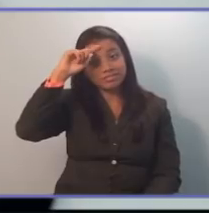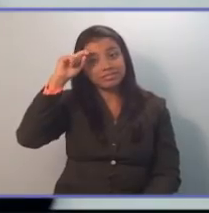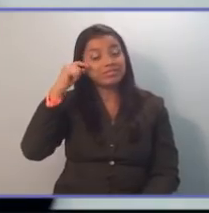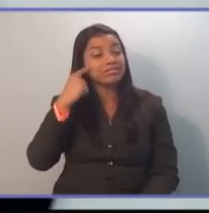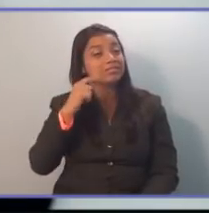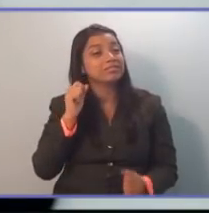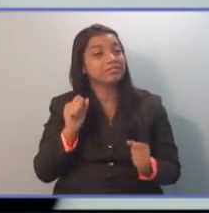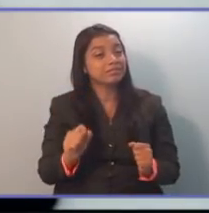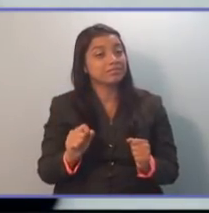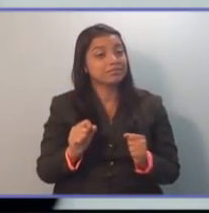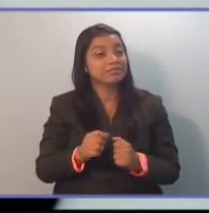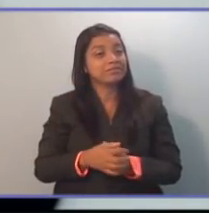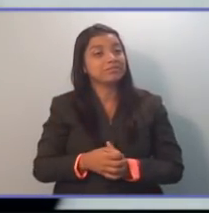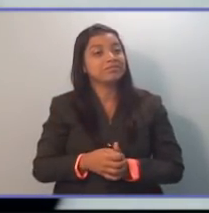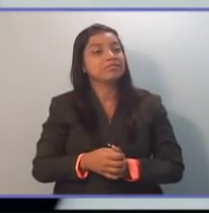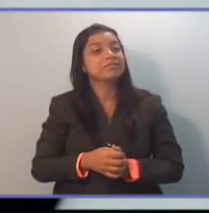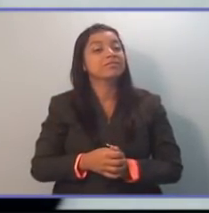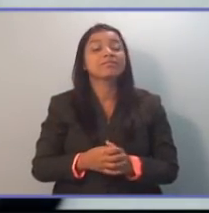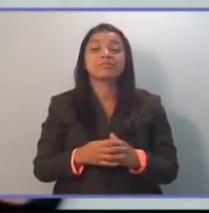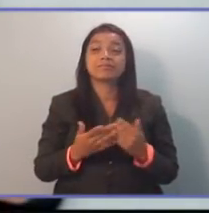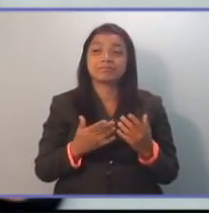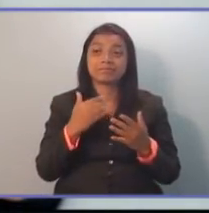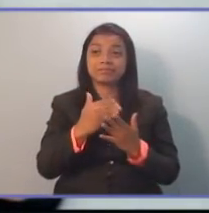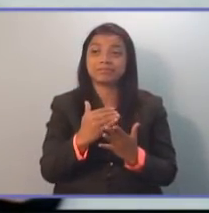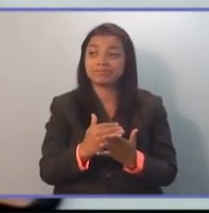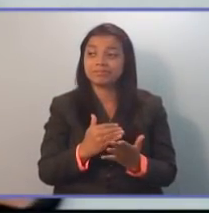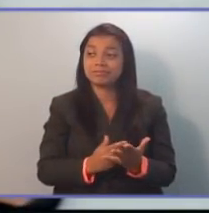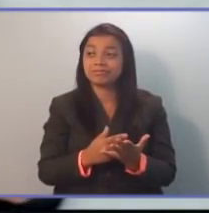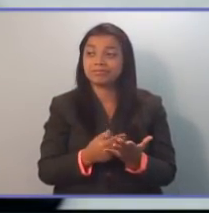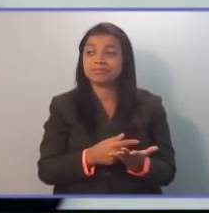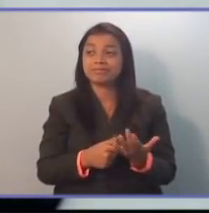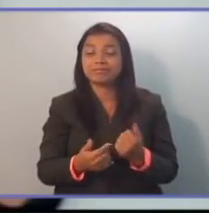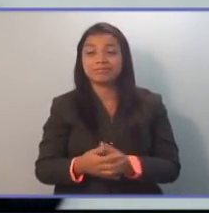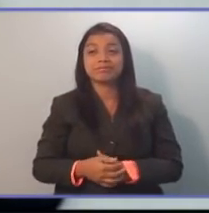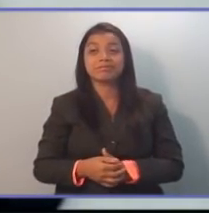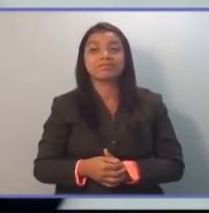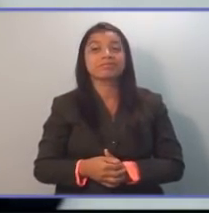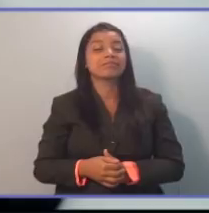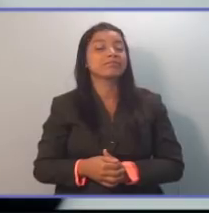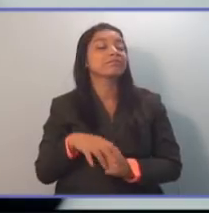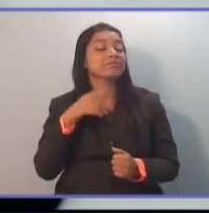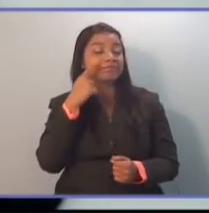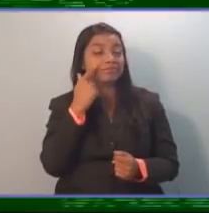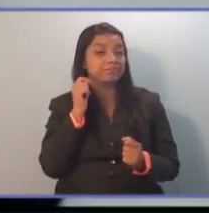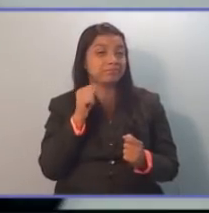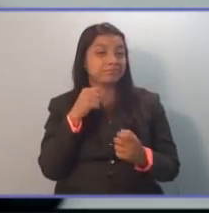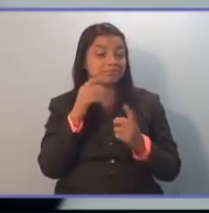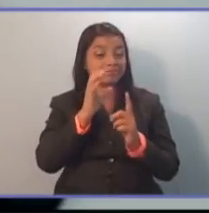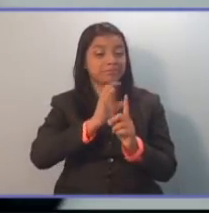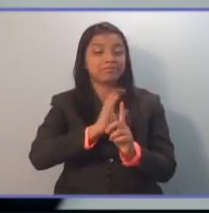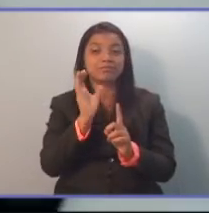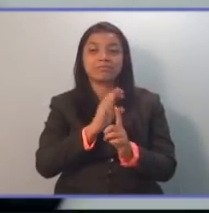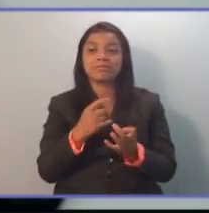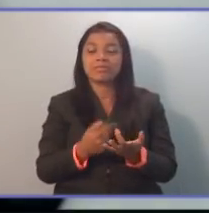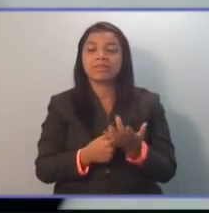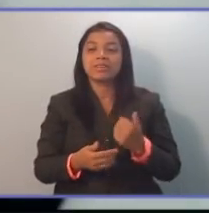si bien es cierto, creo yo que iba encaminado al entorno laboral, si hubiese algún tipo de conducta que